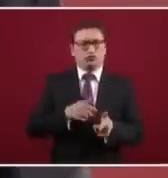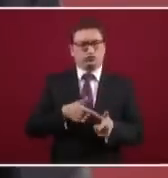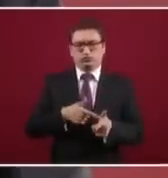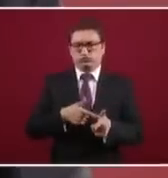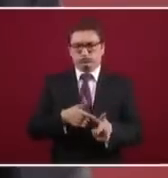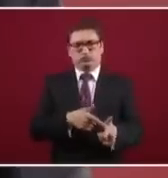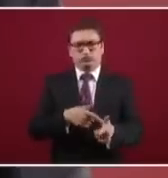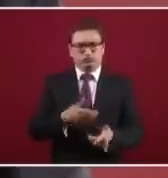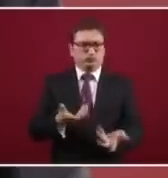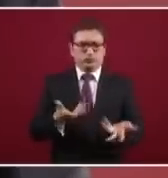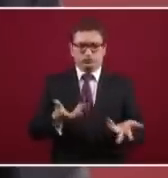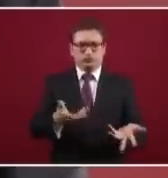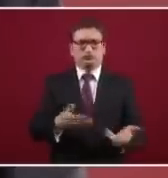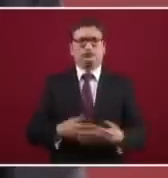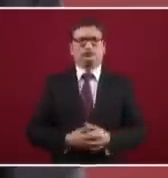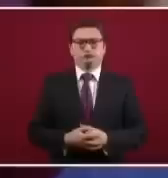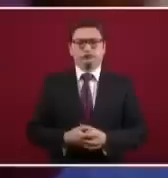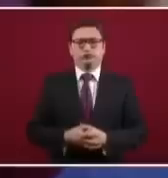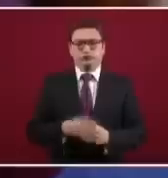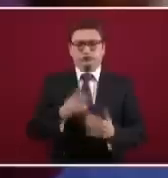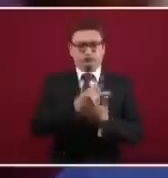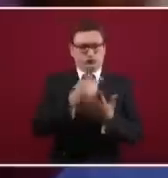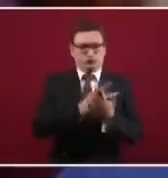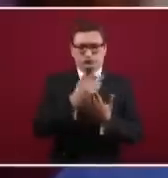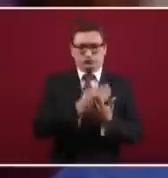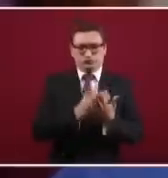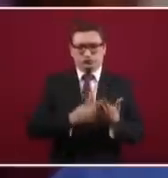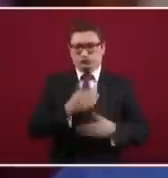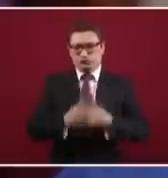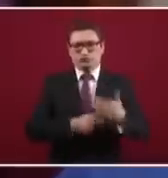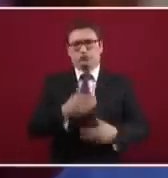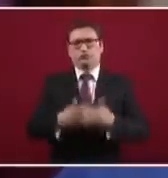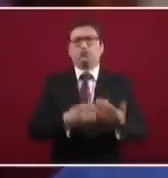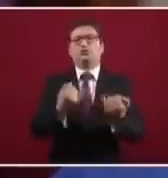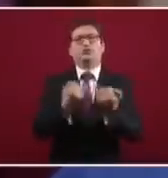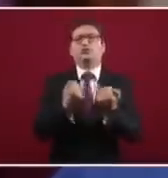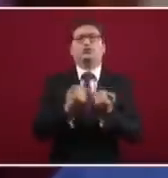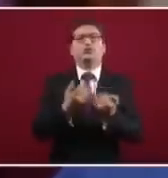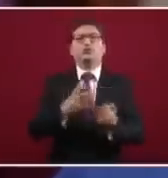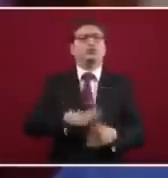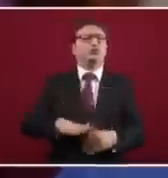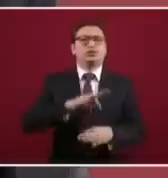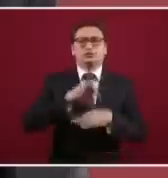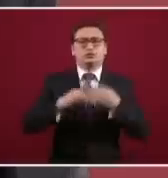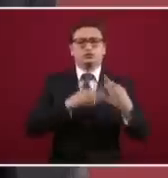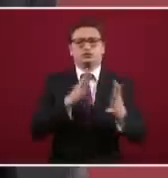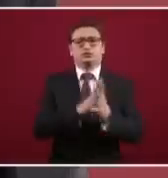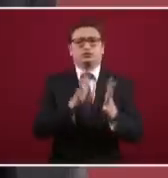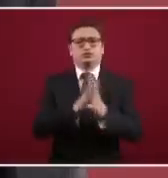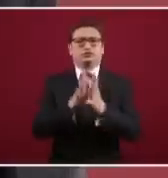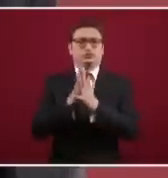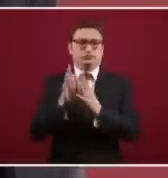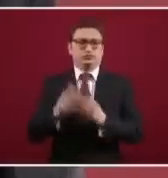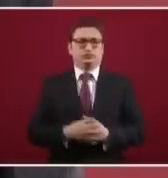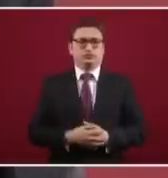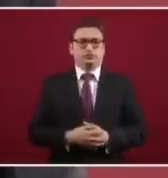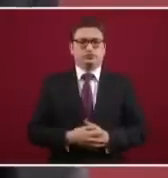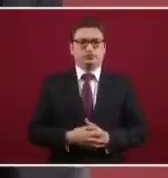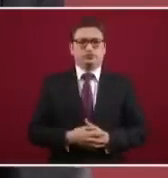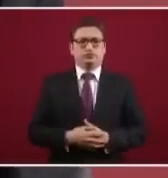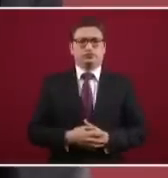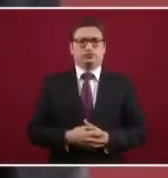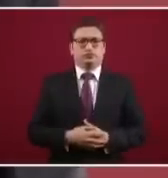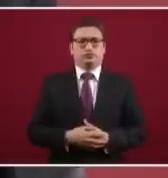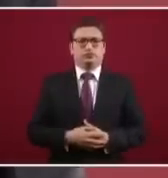seguimiento a todos los programas y participando, como lo hacemos en